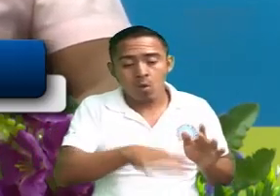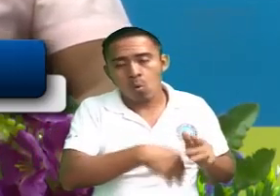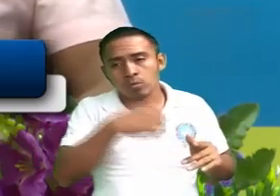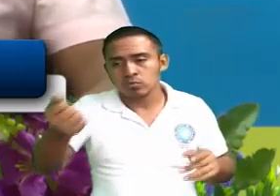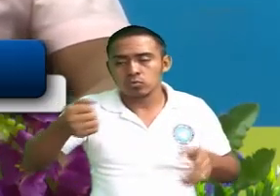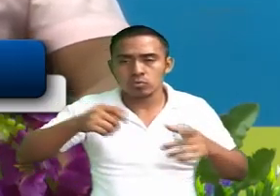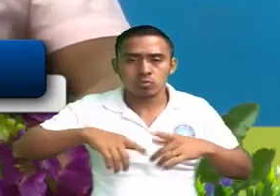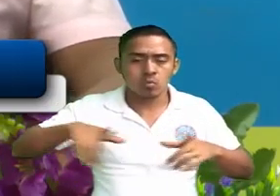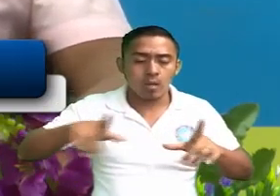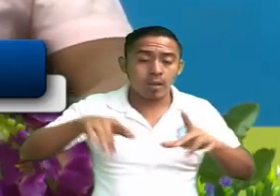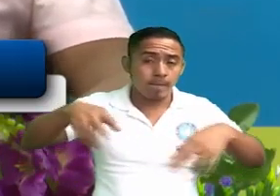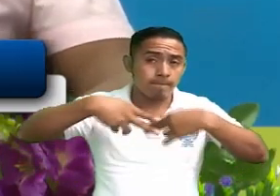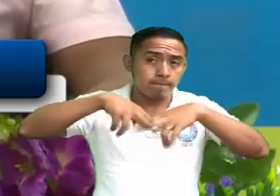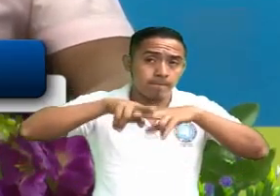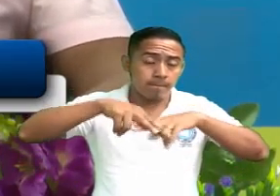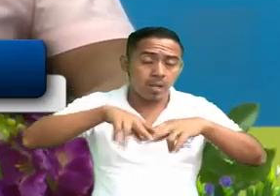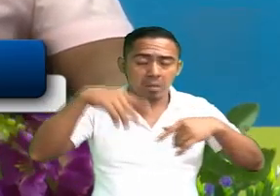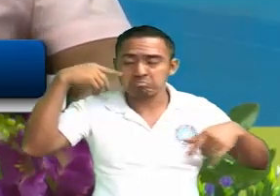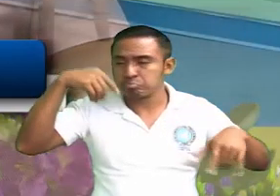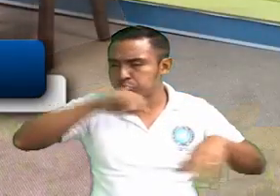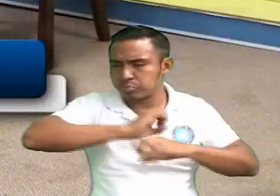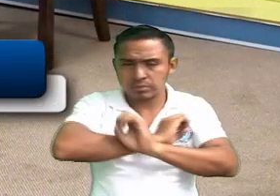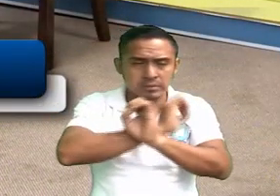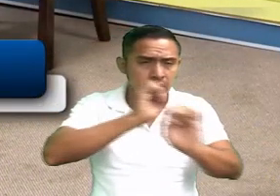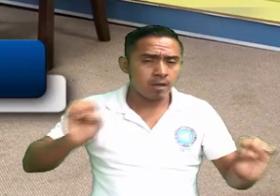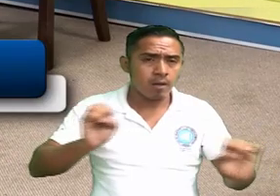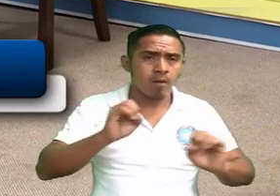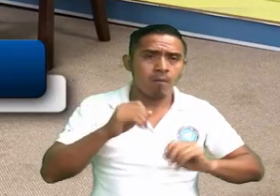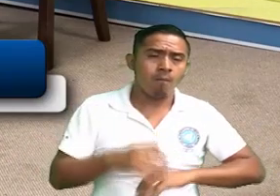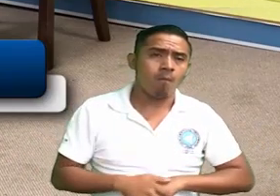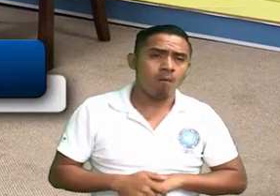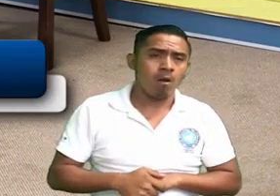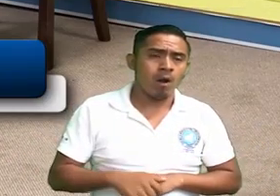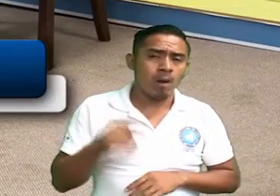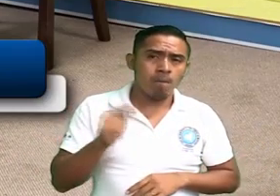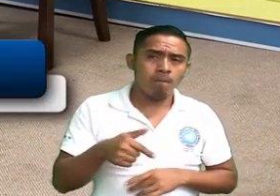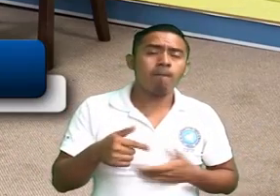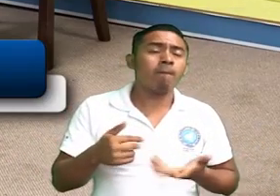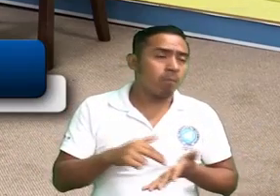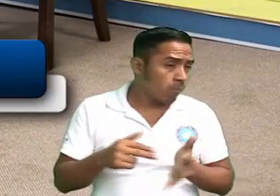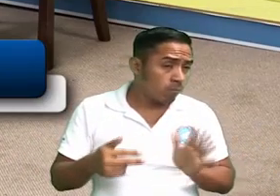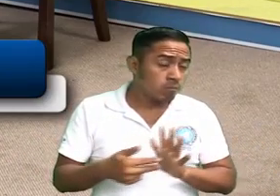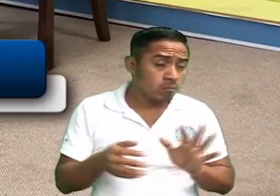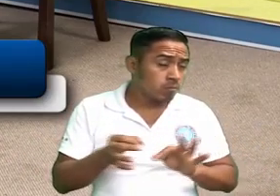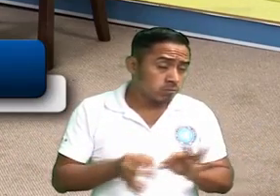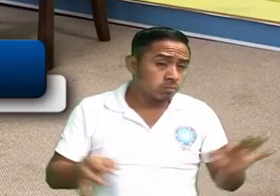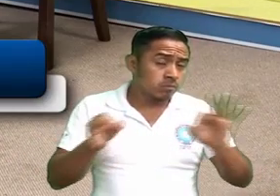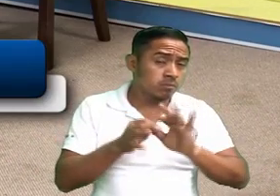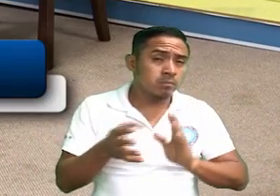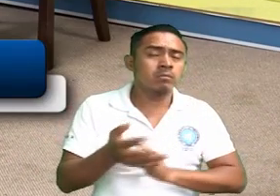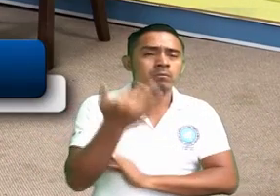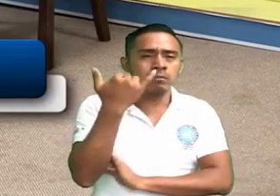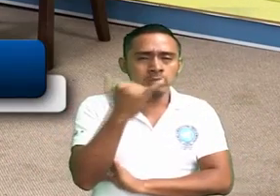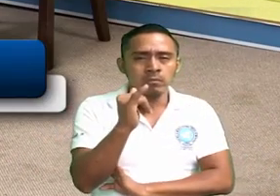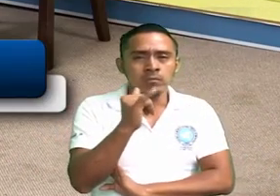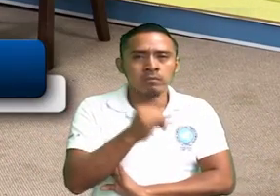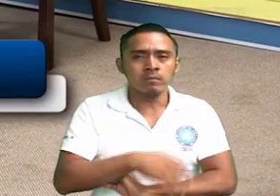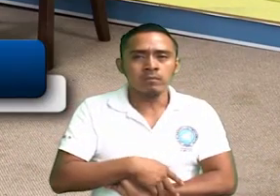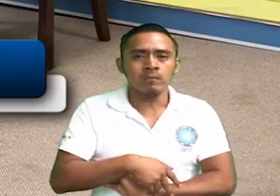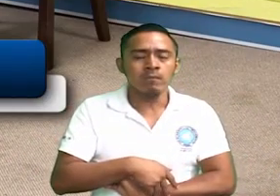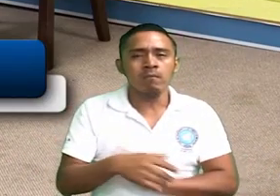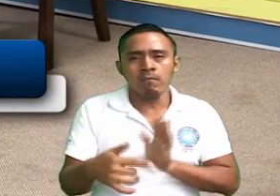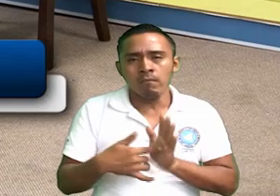hay un niño, no se relaciona con otro niño, incluso no sale de la casa, la mamá o el papá o la